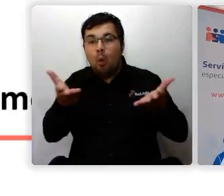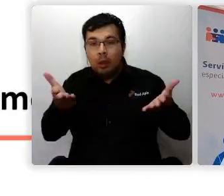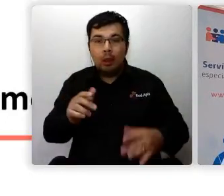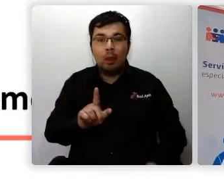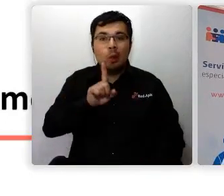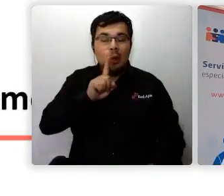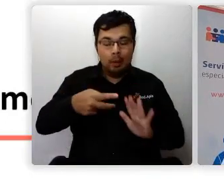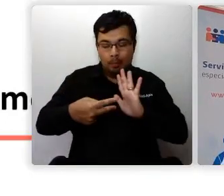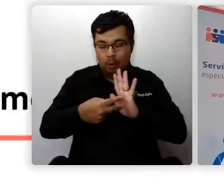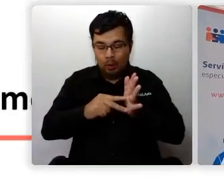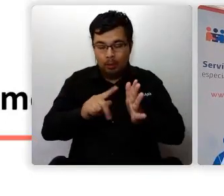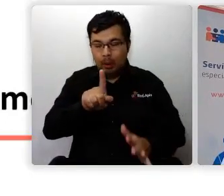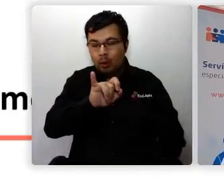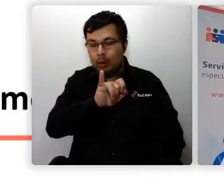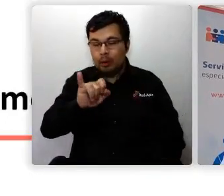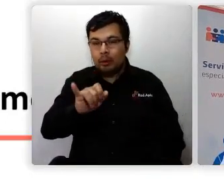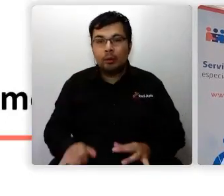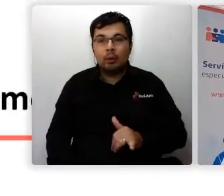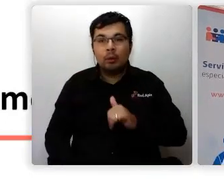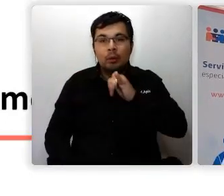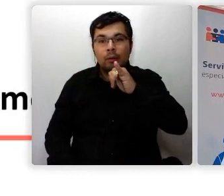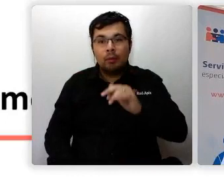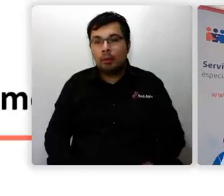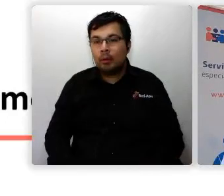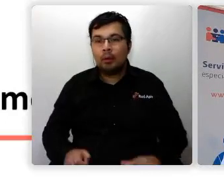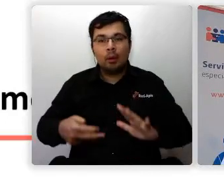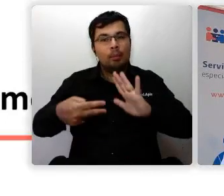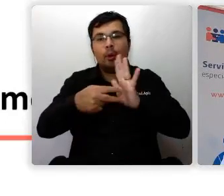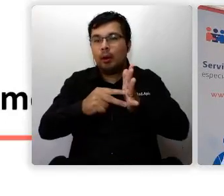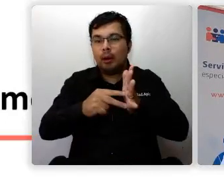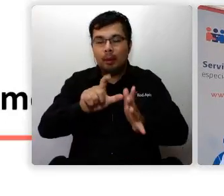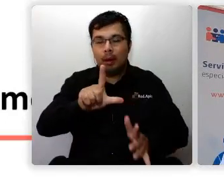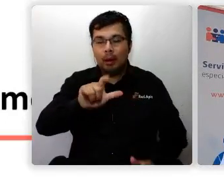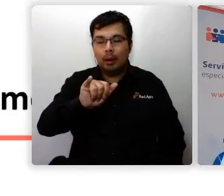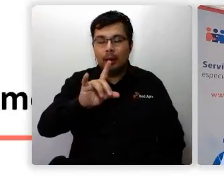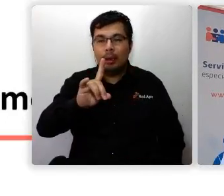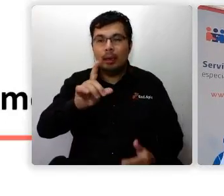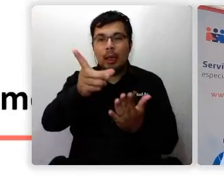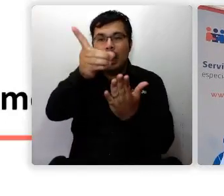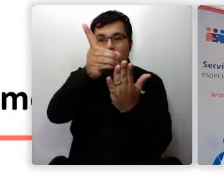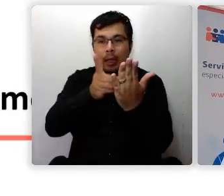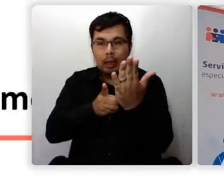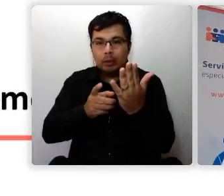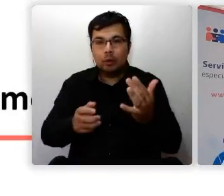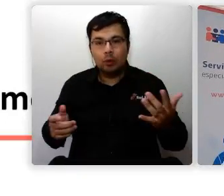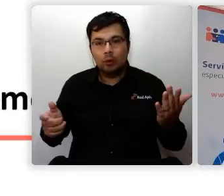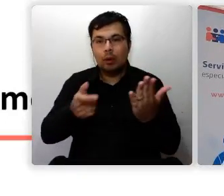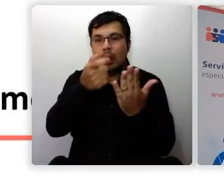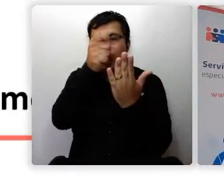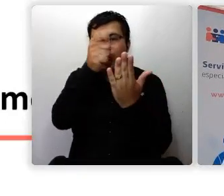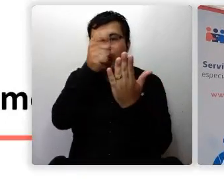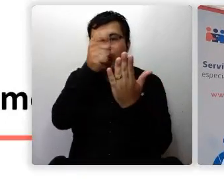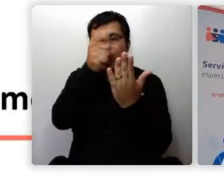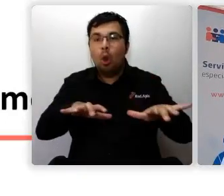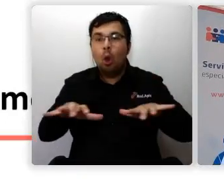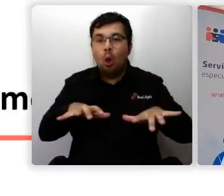Problema de liquidaciones, notificaciones que no entiende, cosas que tiene que hacer frente al impuesto interno y no tiene idea de cómo